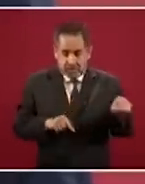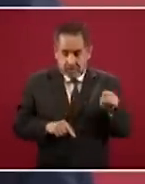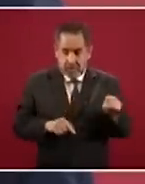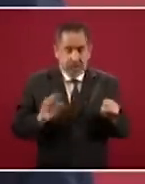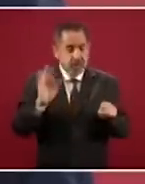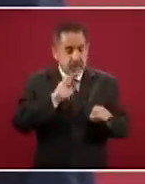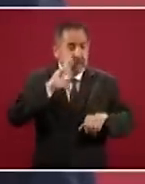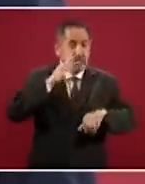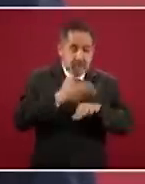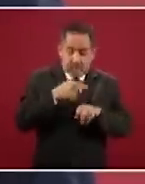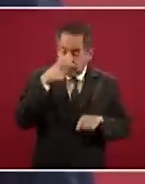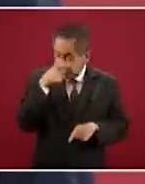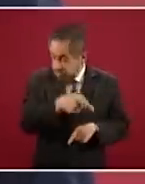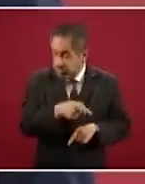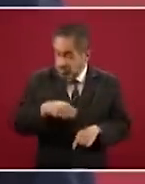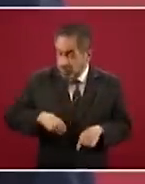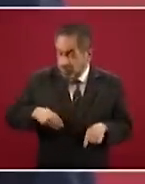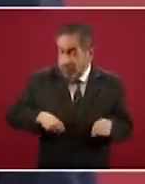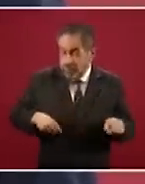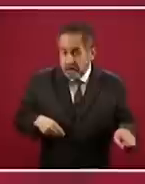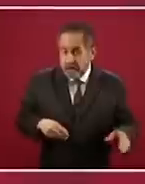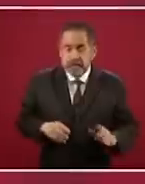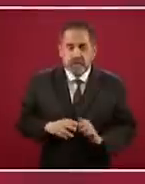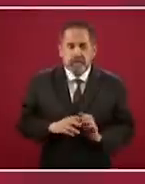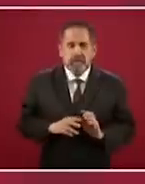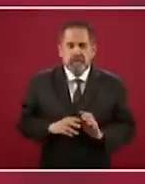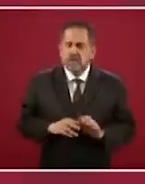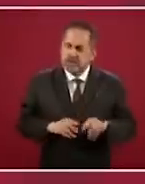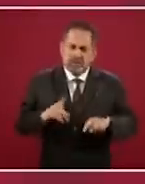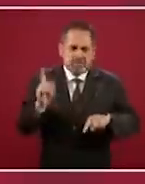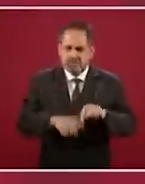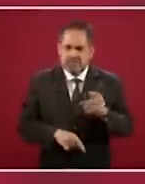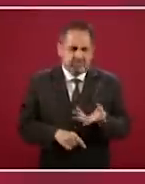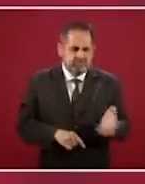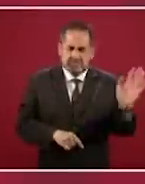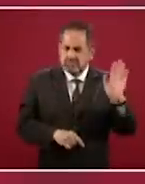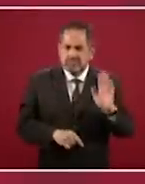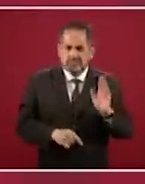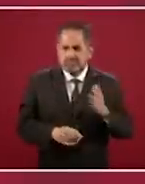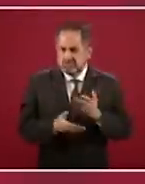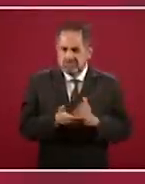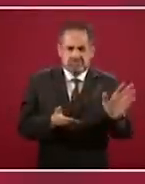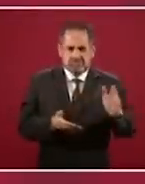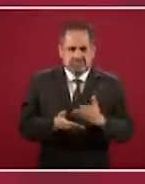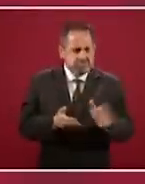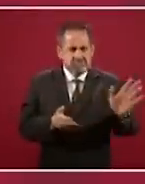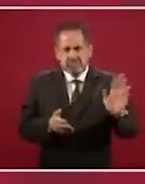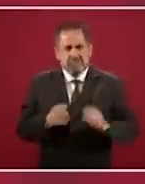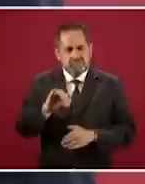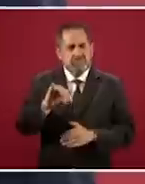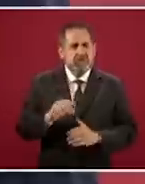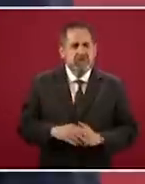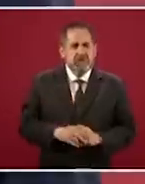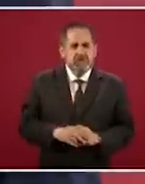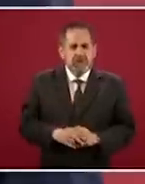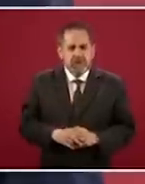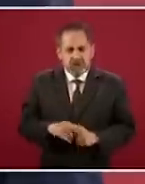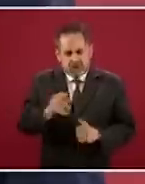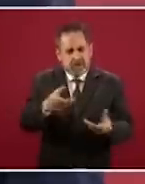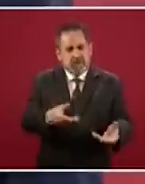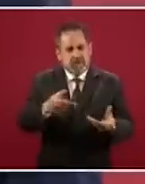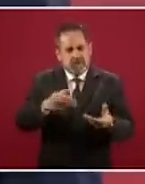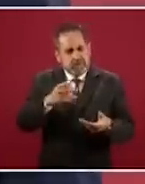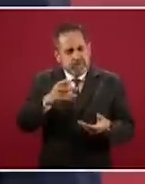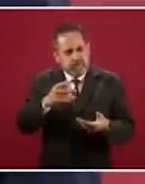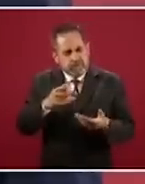son responsables, pues van a ser separadas de su cargo. Todo esto que estás